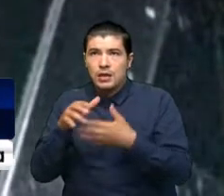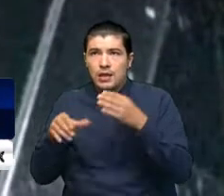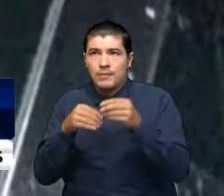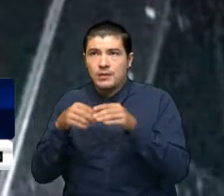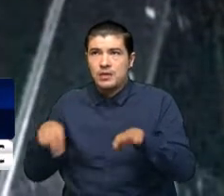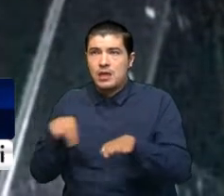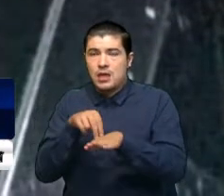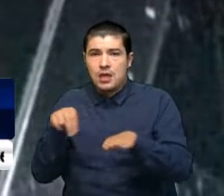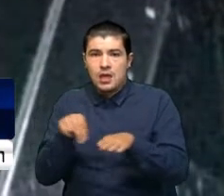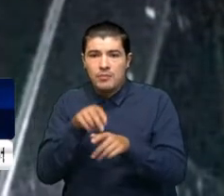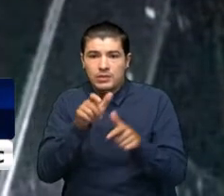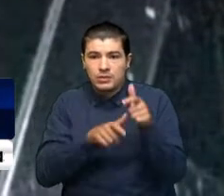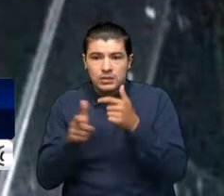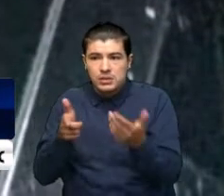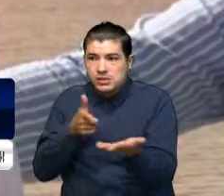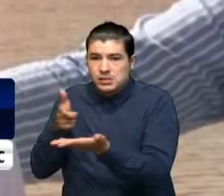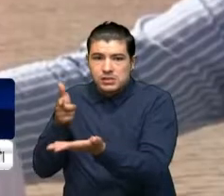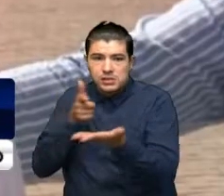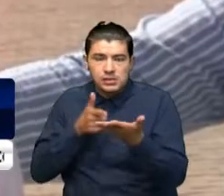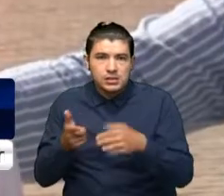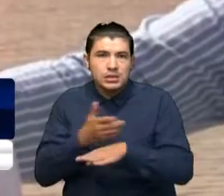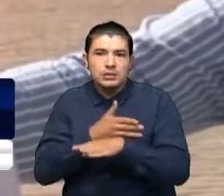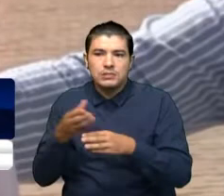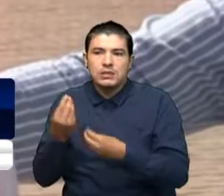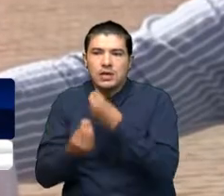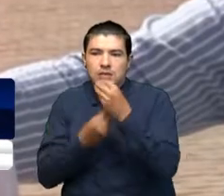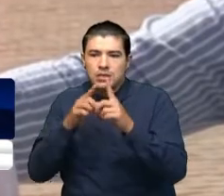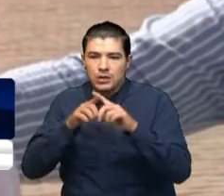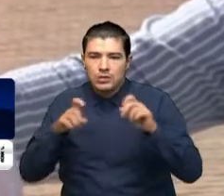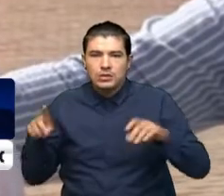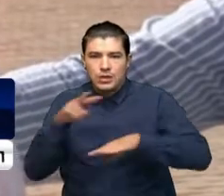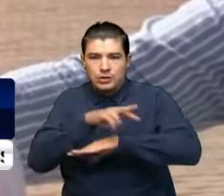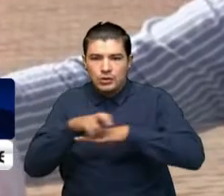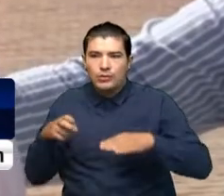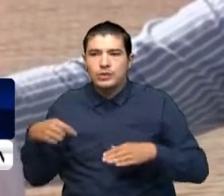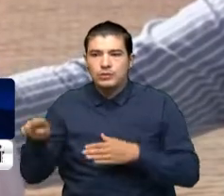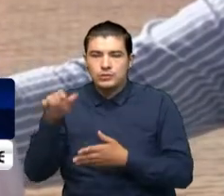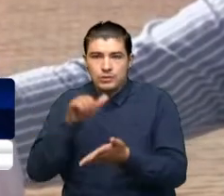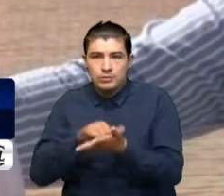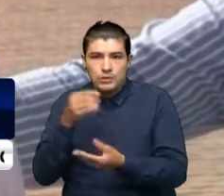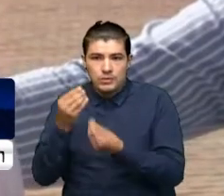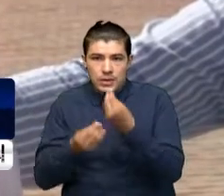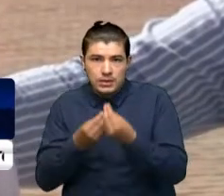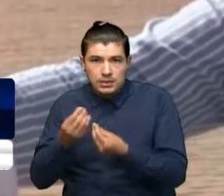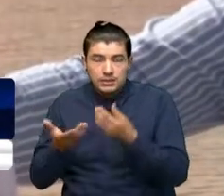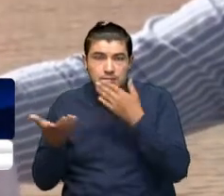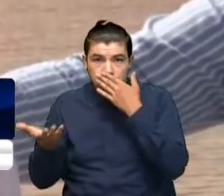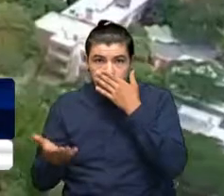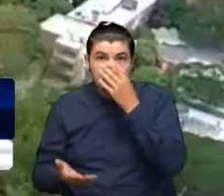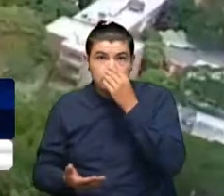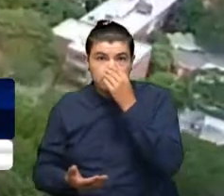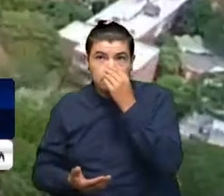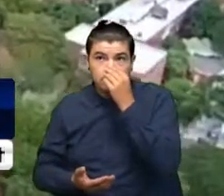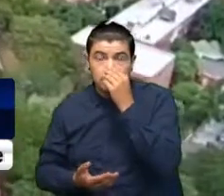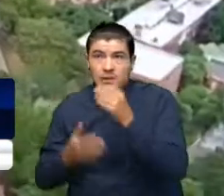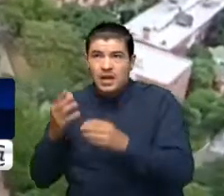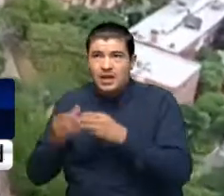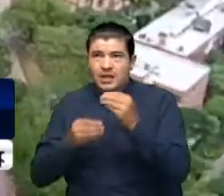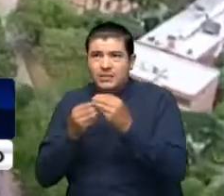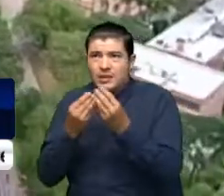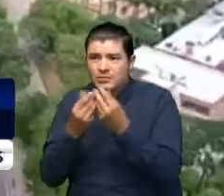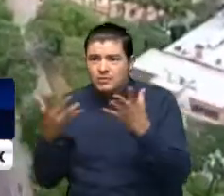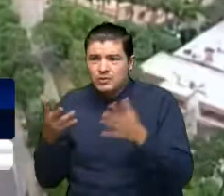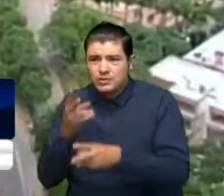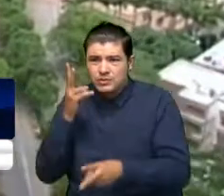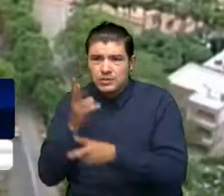vehículo e intimidan a los pasajeros y pues hacen de las suyas con estos pasajeros que vienen en estos vehículos. La inseguridad ha